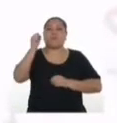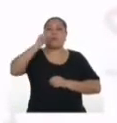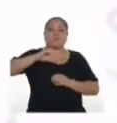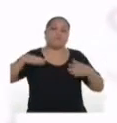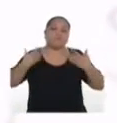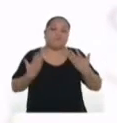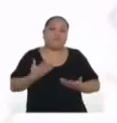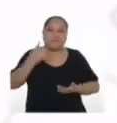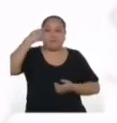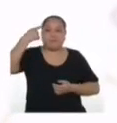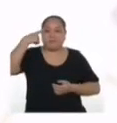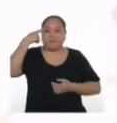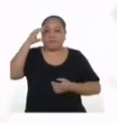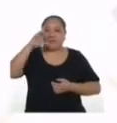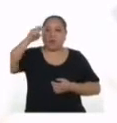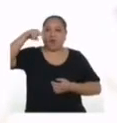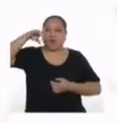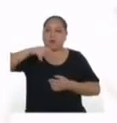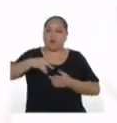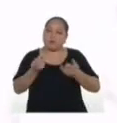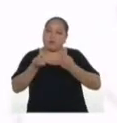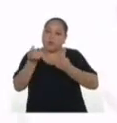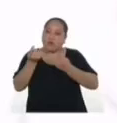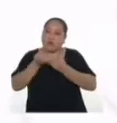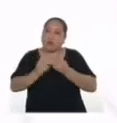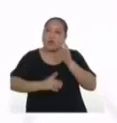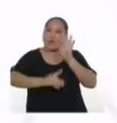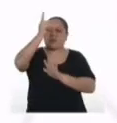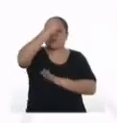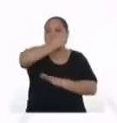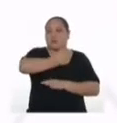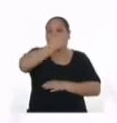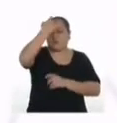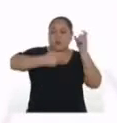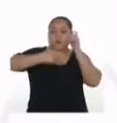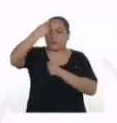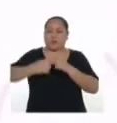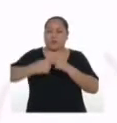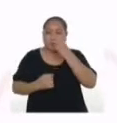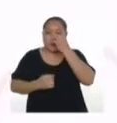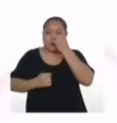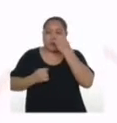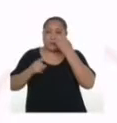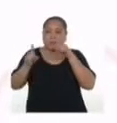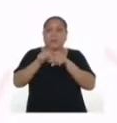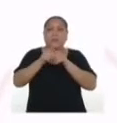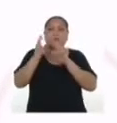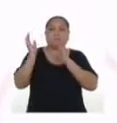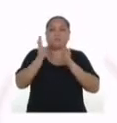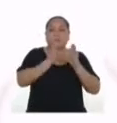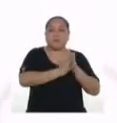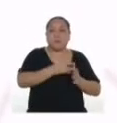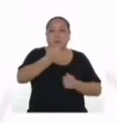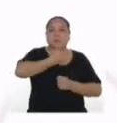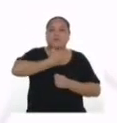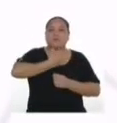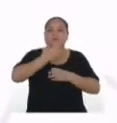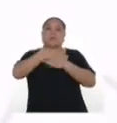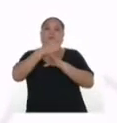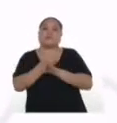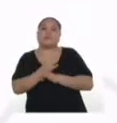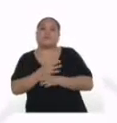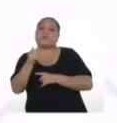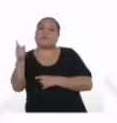Es posible suponer que la cuenca condiciona de alguna manera el desarrollo humano, pues canaliza según su propia estructura y dinámica los